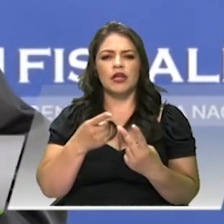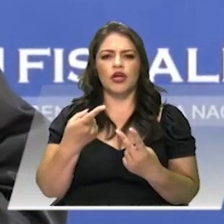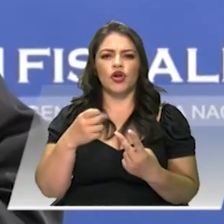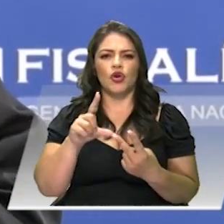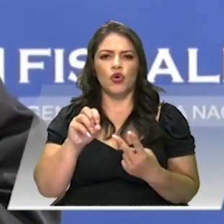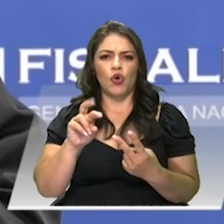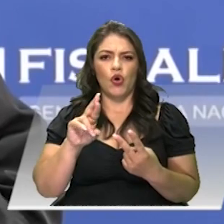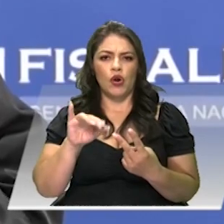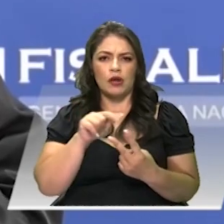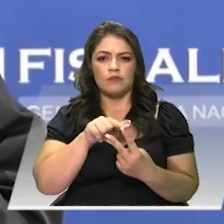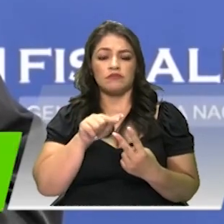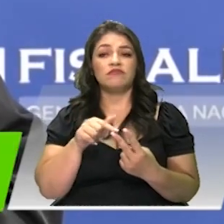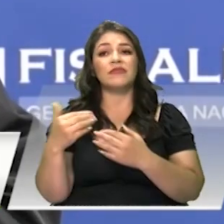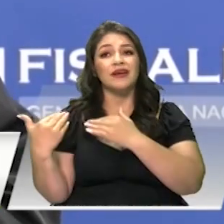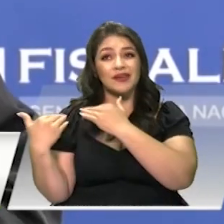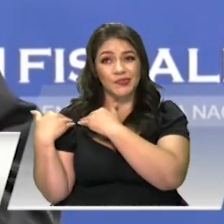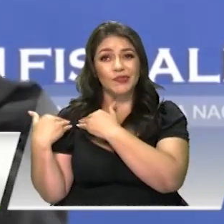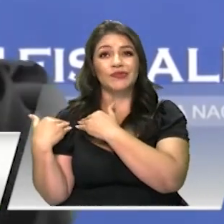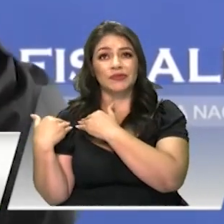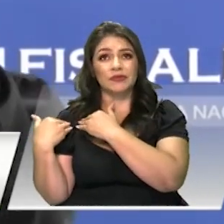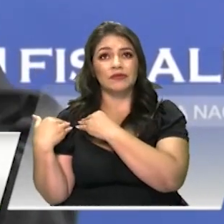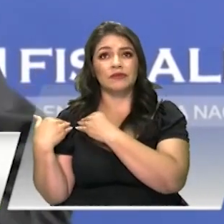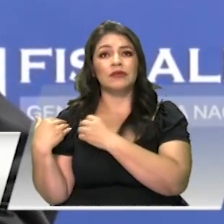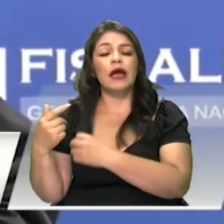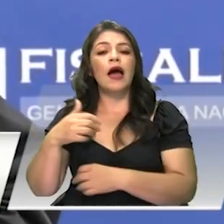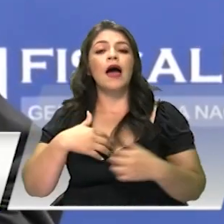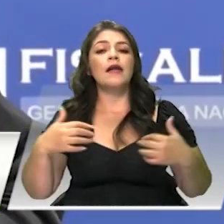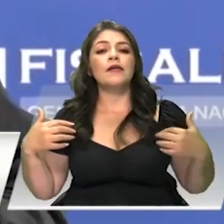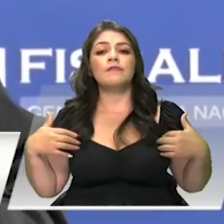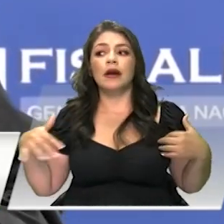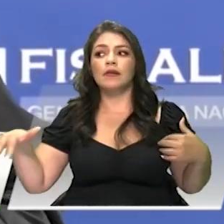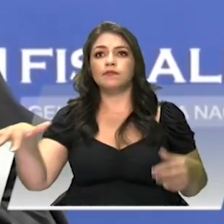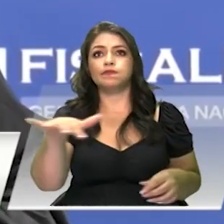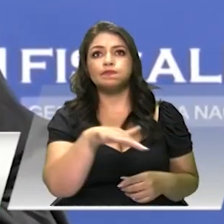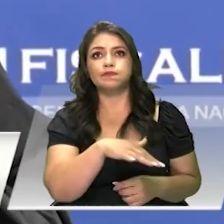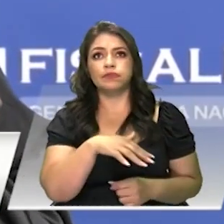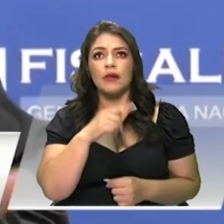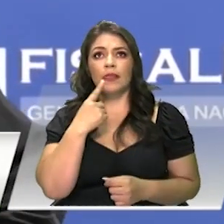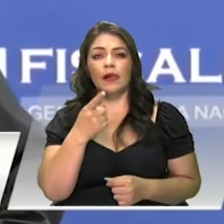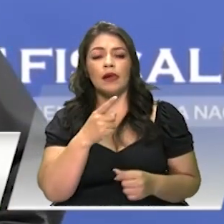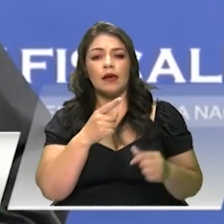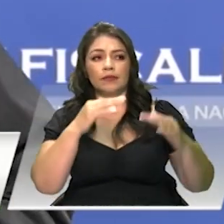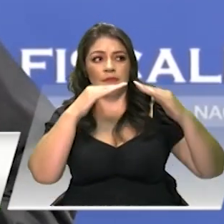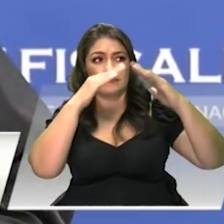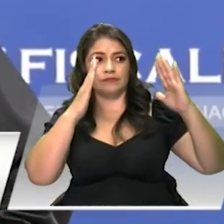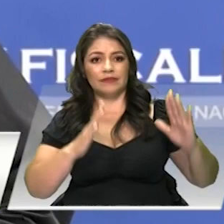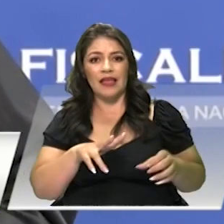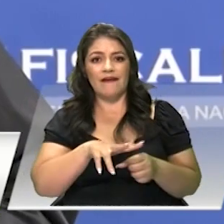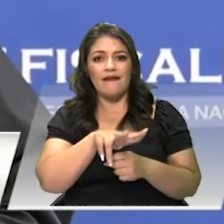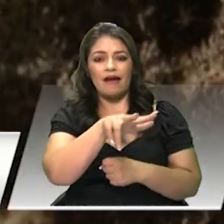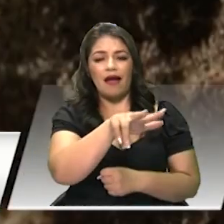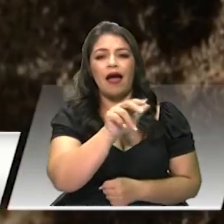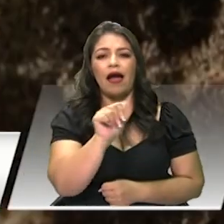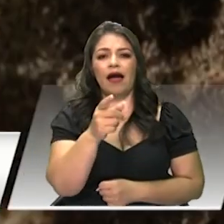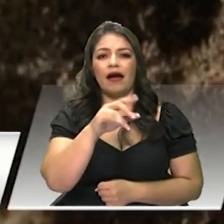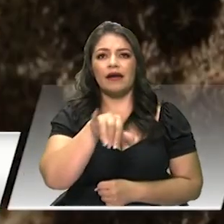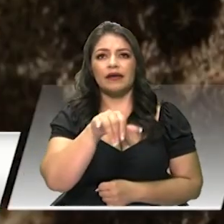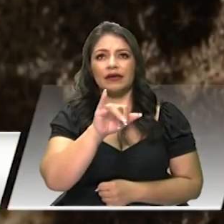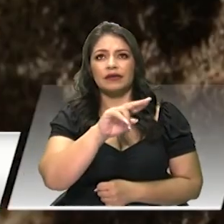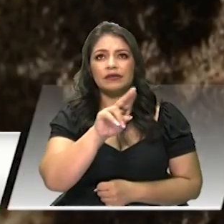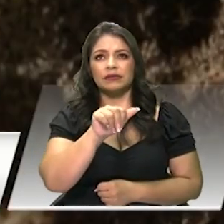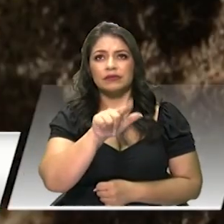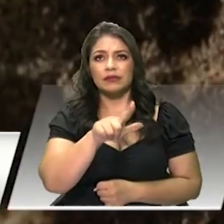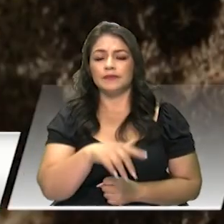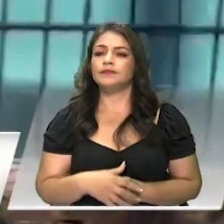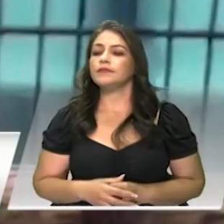presunta responsabilidad en el cautiverio de animales silvestres en un inmueble en la vereda de La Gisal, en Itagüí, en Antioquia. A estas personas